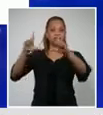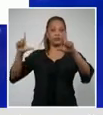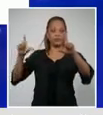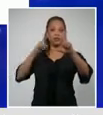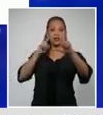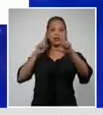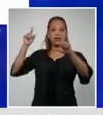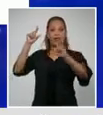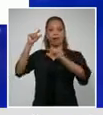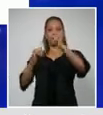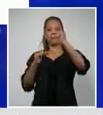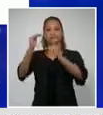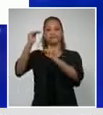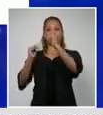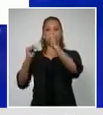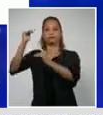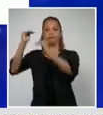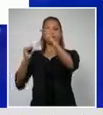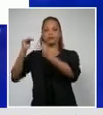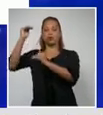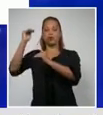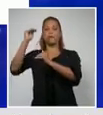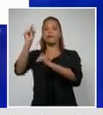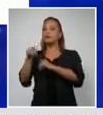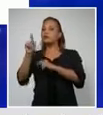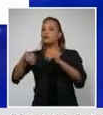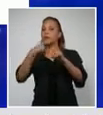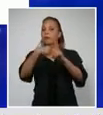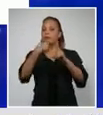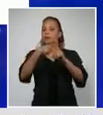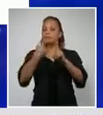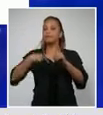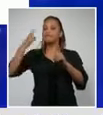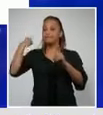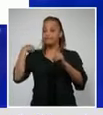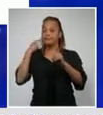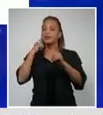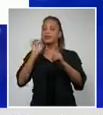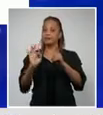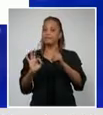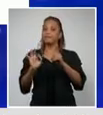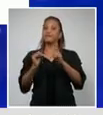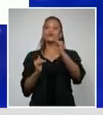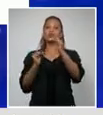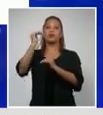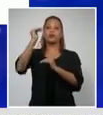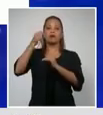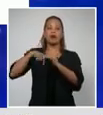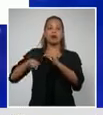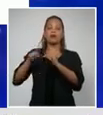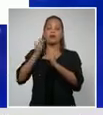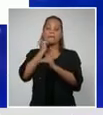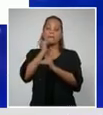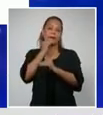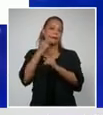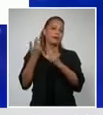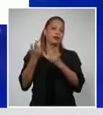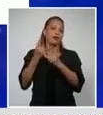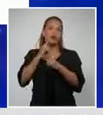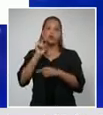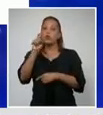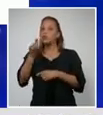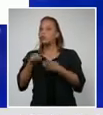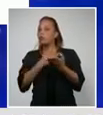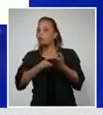elevado número de casos confirmados ayer, que es el superior que hemos tenido, no en estos últimos 15